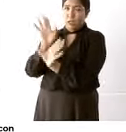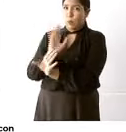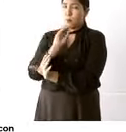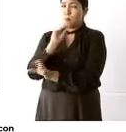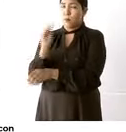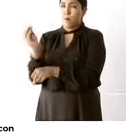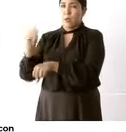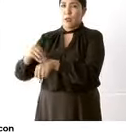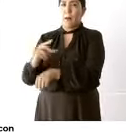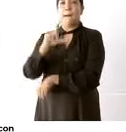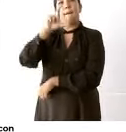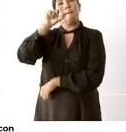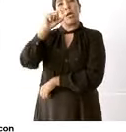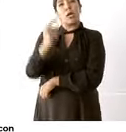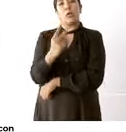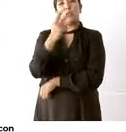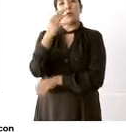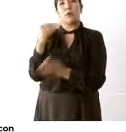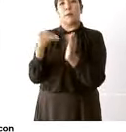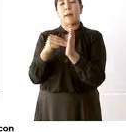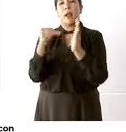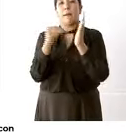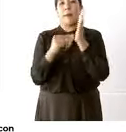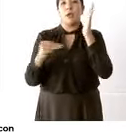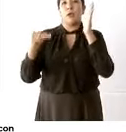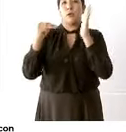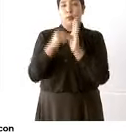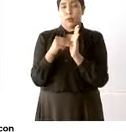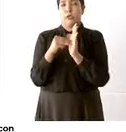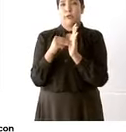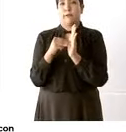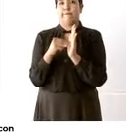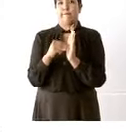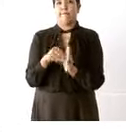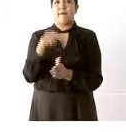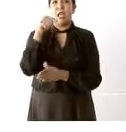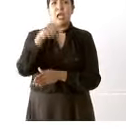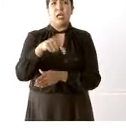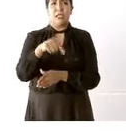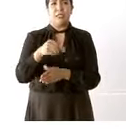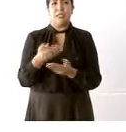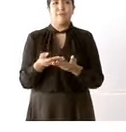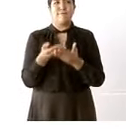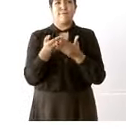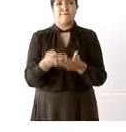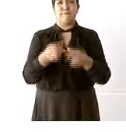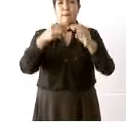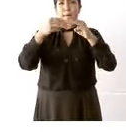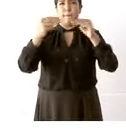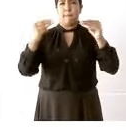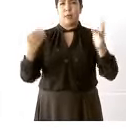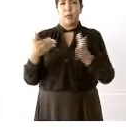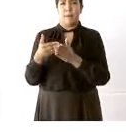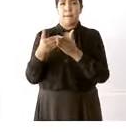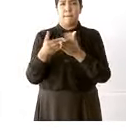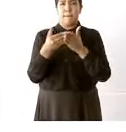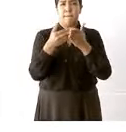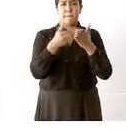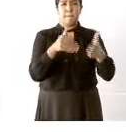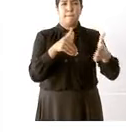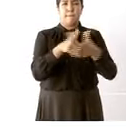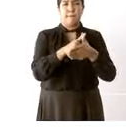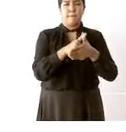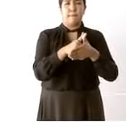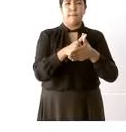los 22 mil millones, la infraestructura aduanera aquí en Coatzacoalcos, la rehabilitación